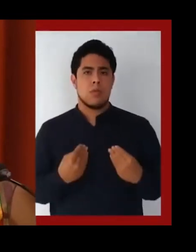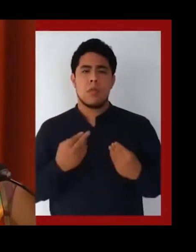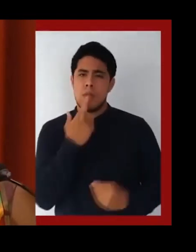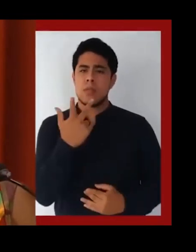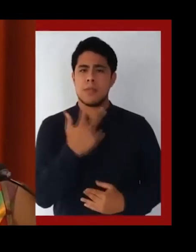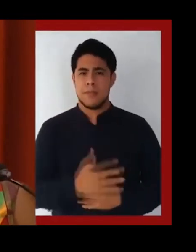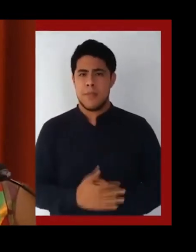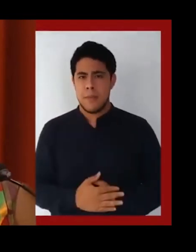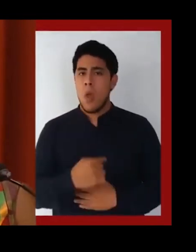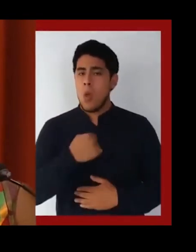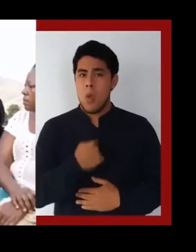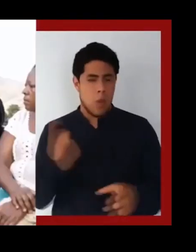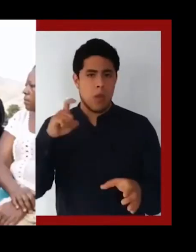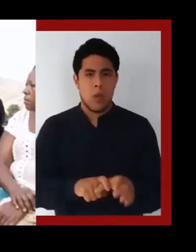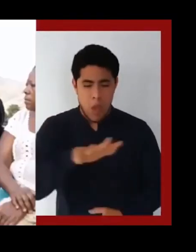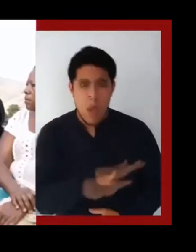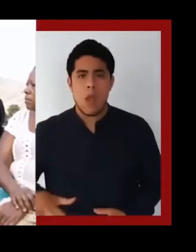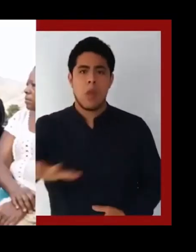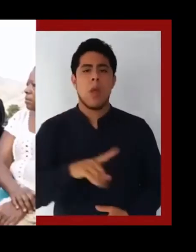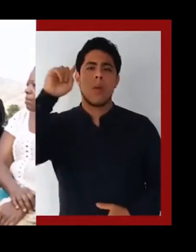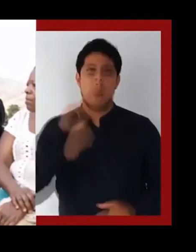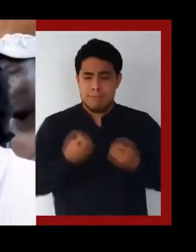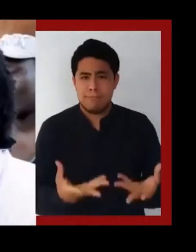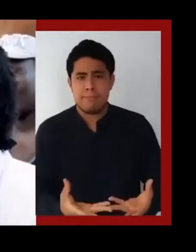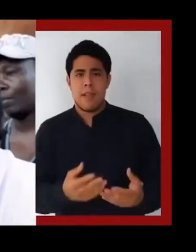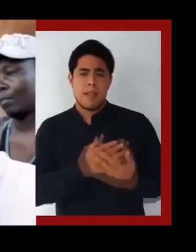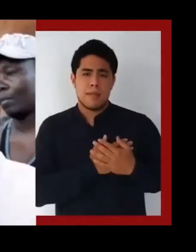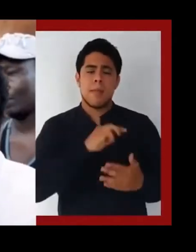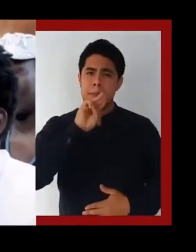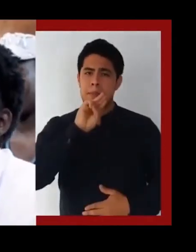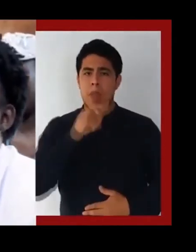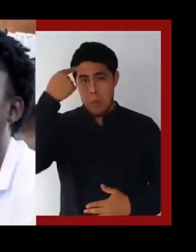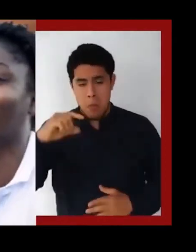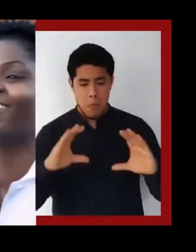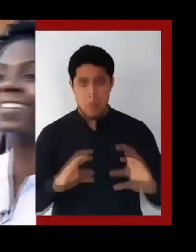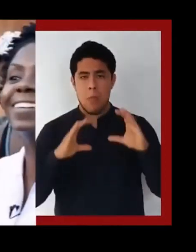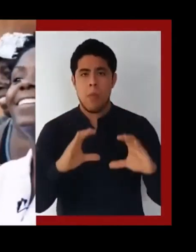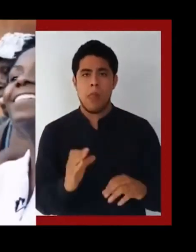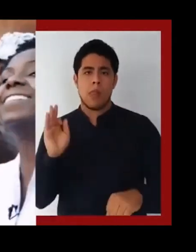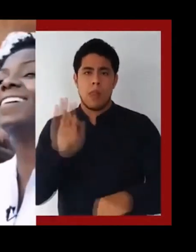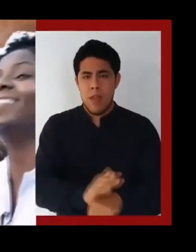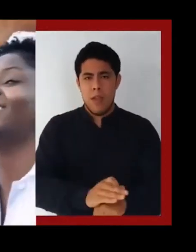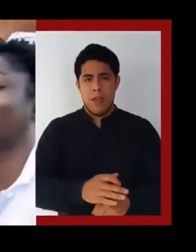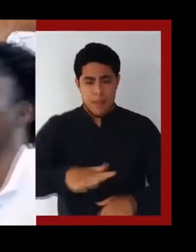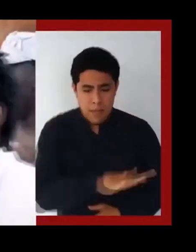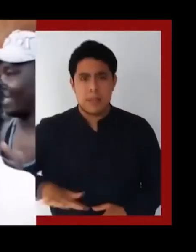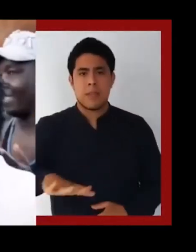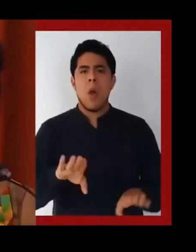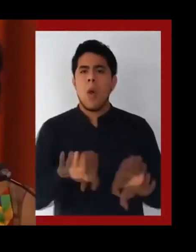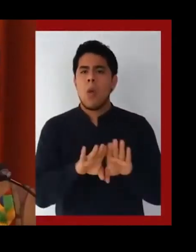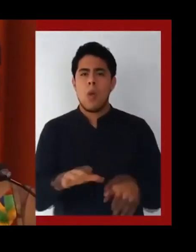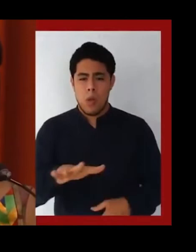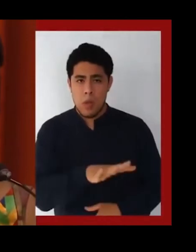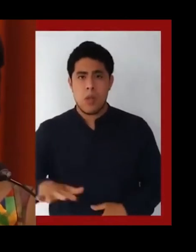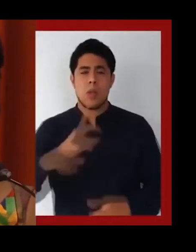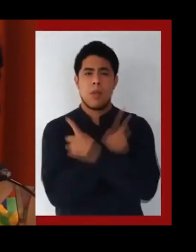maternal para cuidar su territorio como espacio de vida, de quienes alzan la voz para parar la destrucción